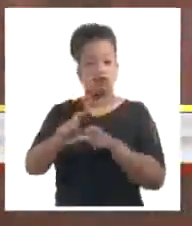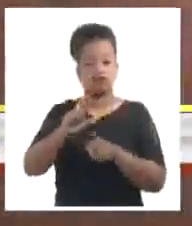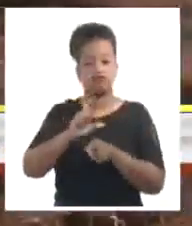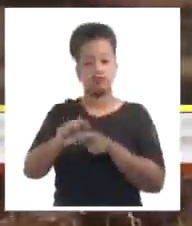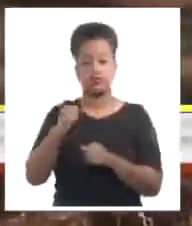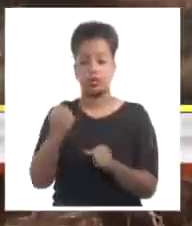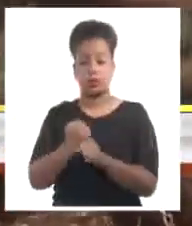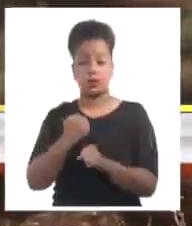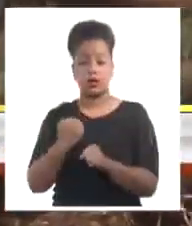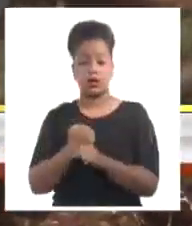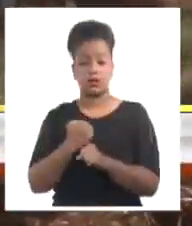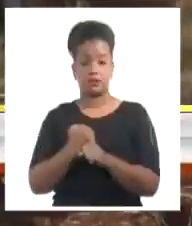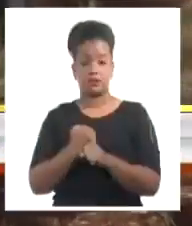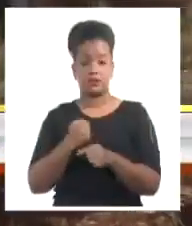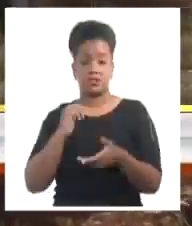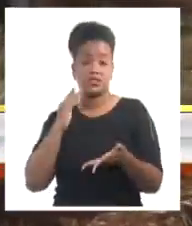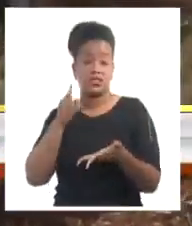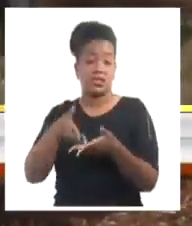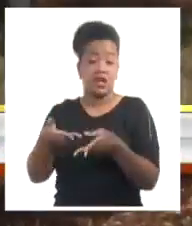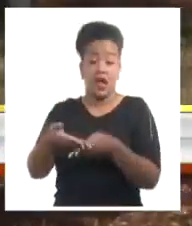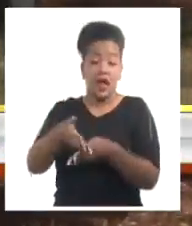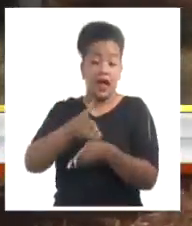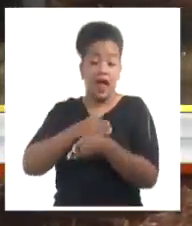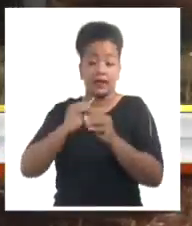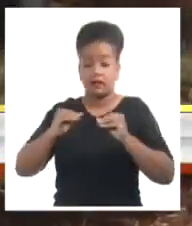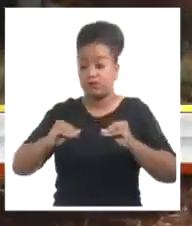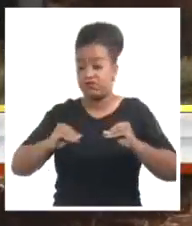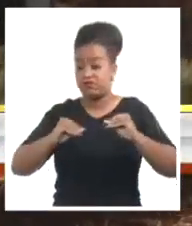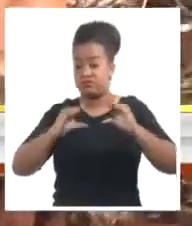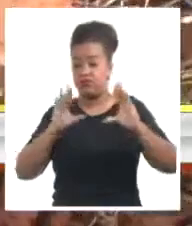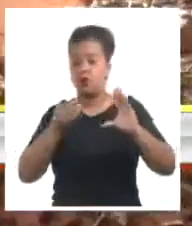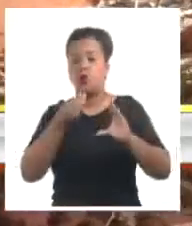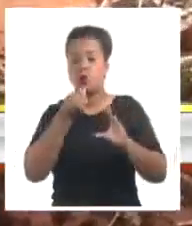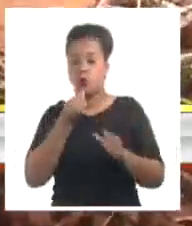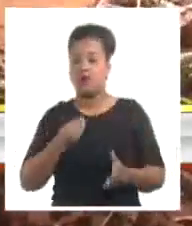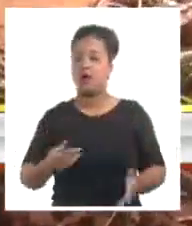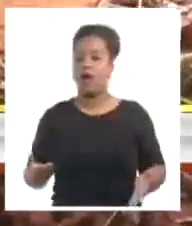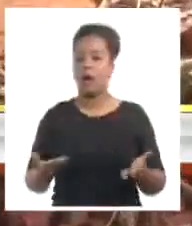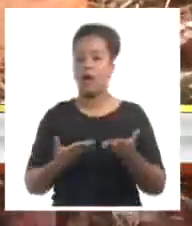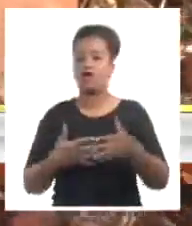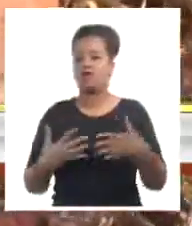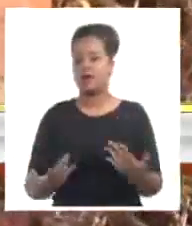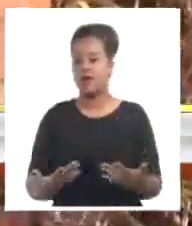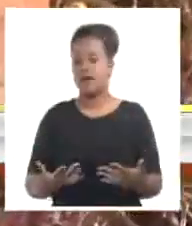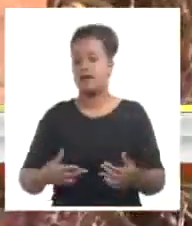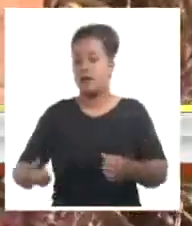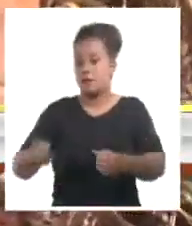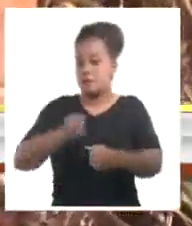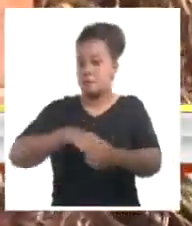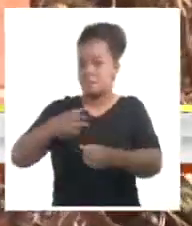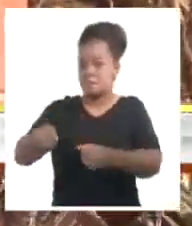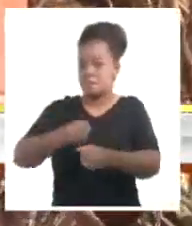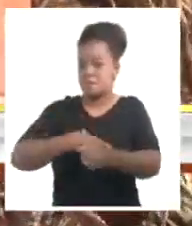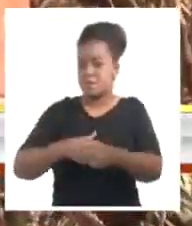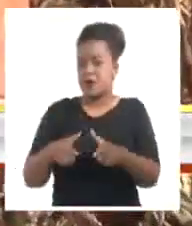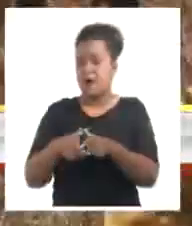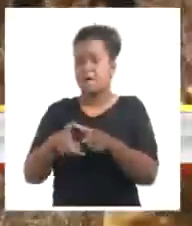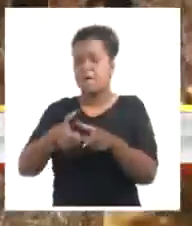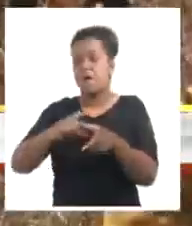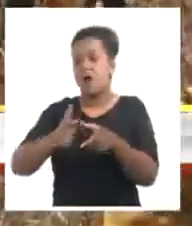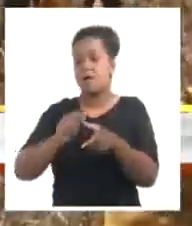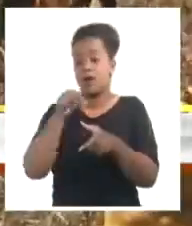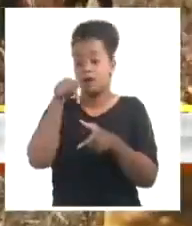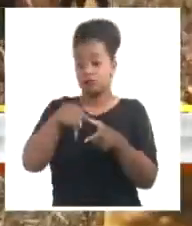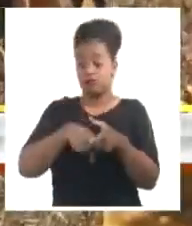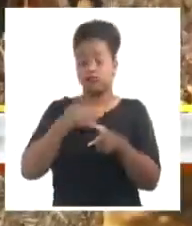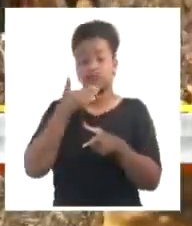La llegada, antes de que amanezca, es garantía para el avance en la recogida del tubérculo. Dar este paso en momentos